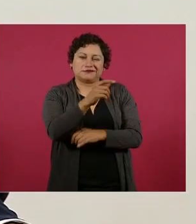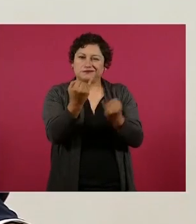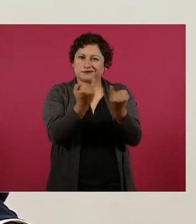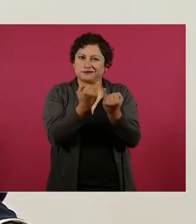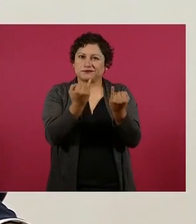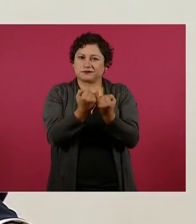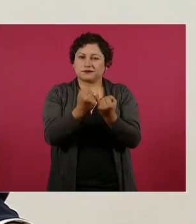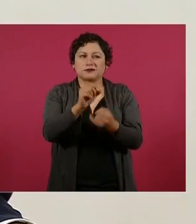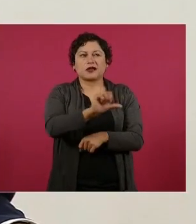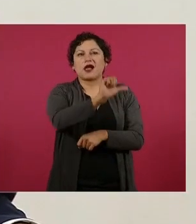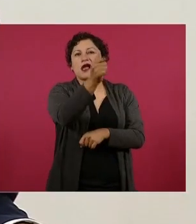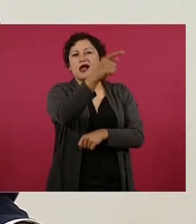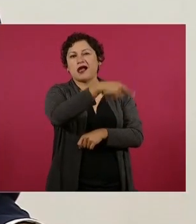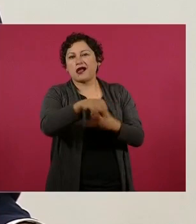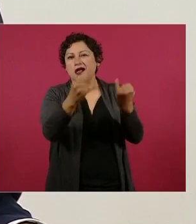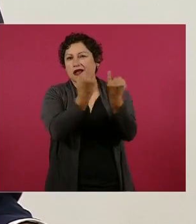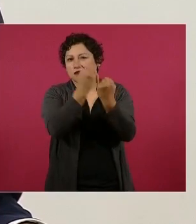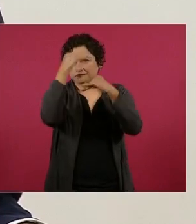y de otros,